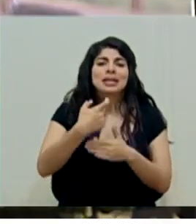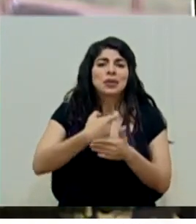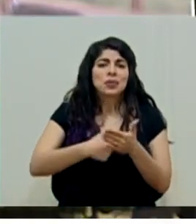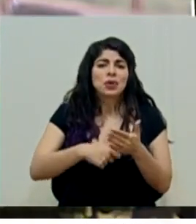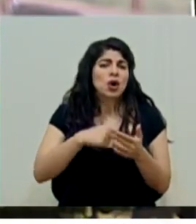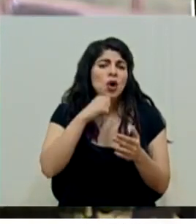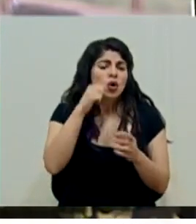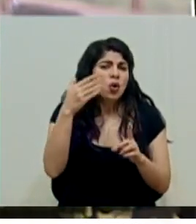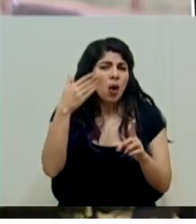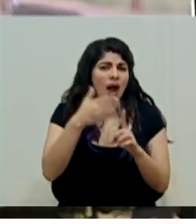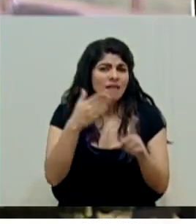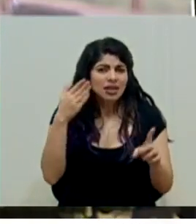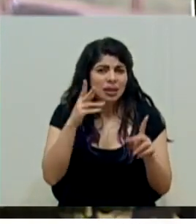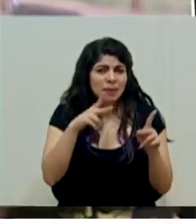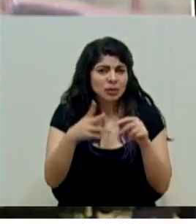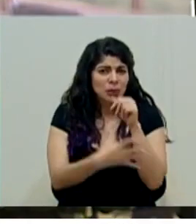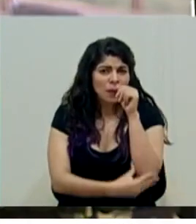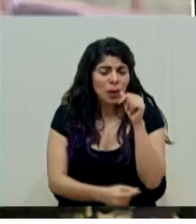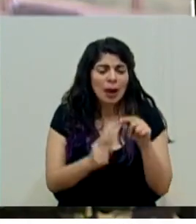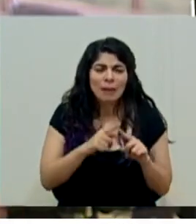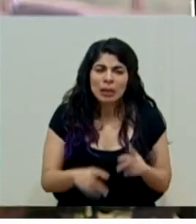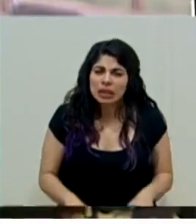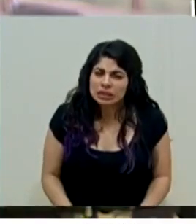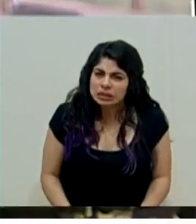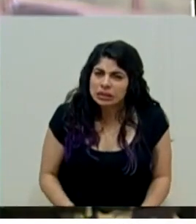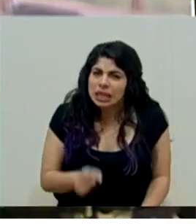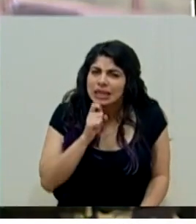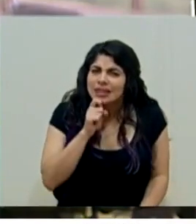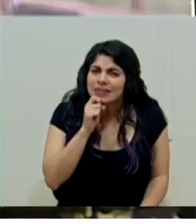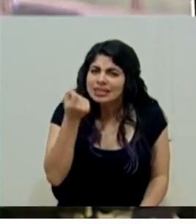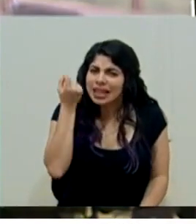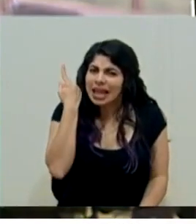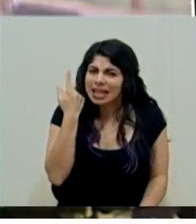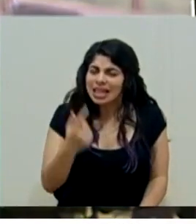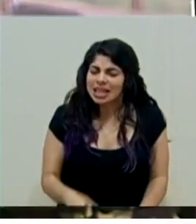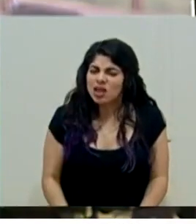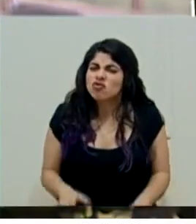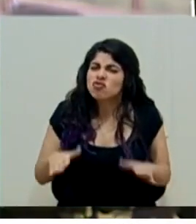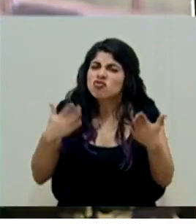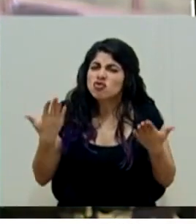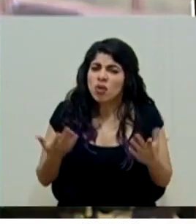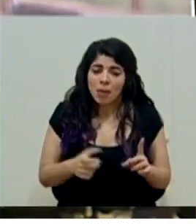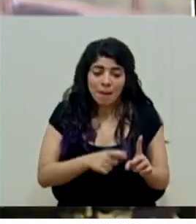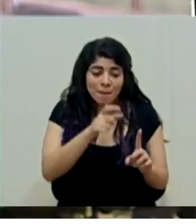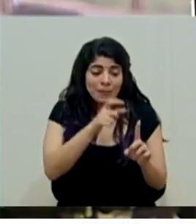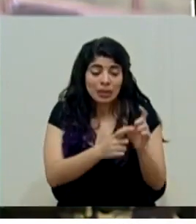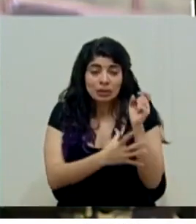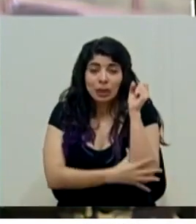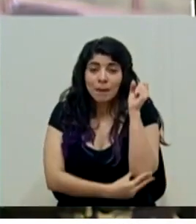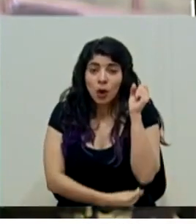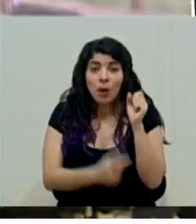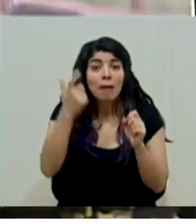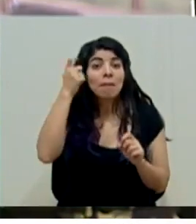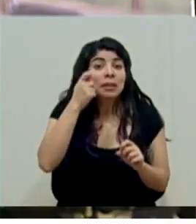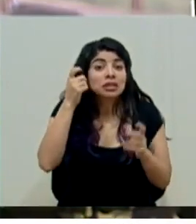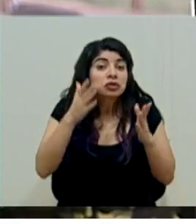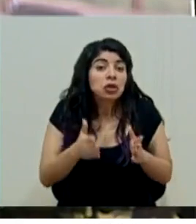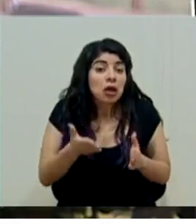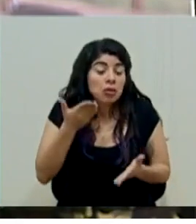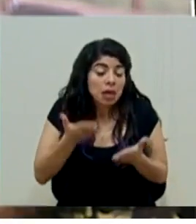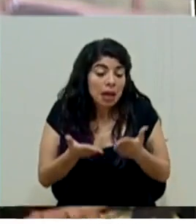a afectar a las personas más pobres, pero es difícil entender cómo una persona de bajos ingresos, pensionada puede